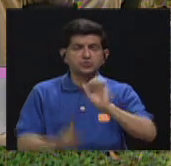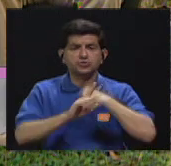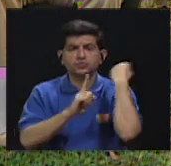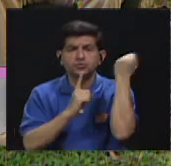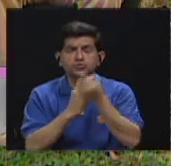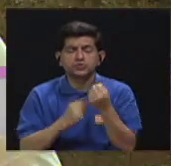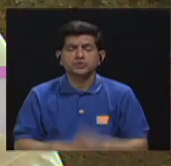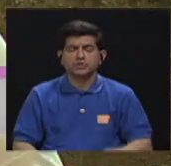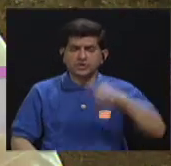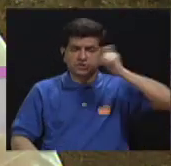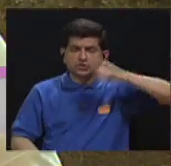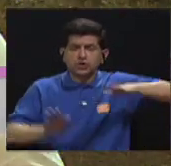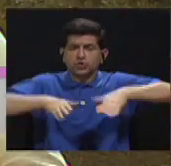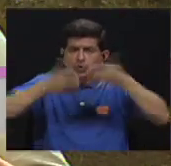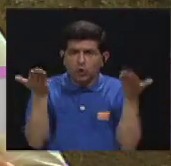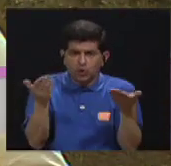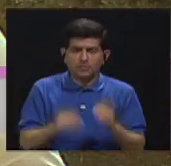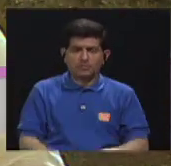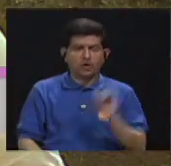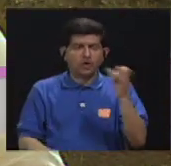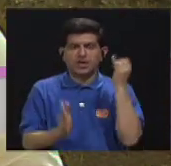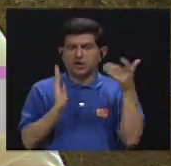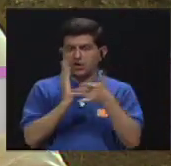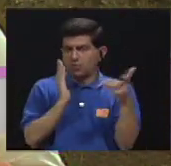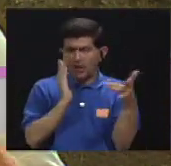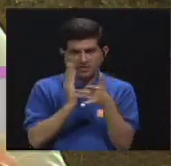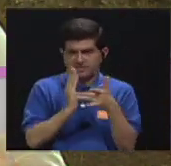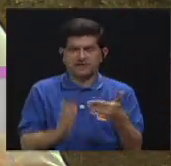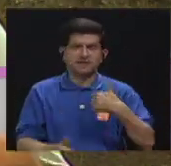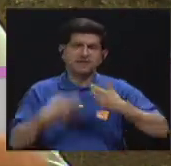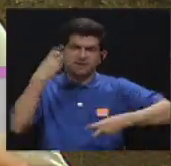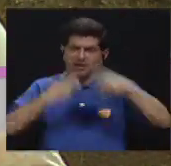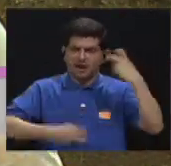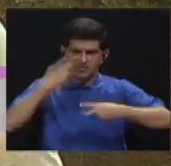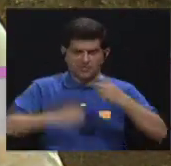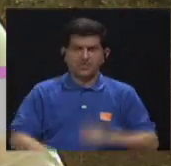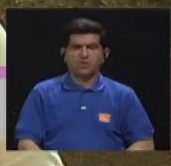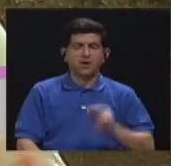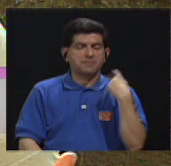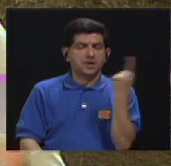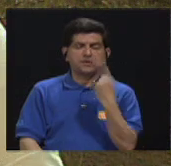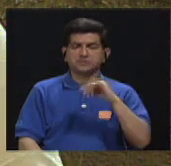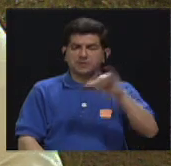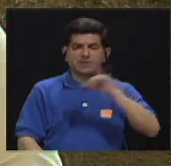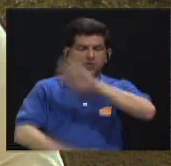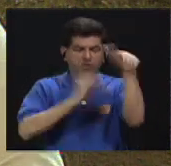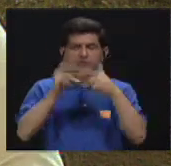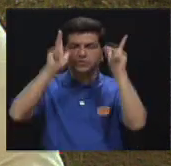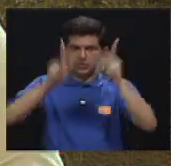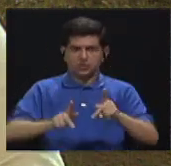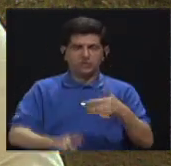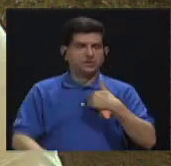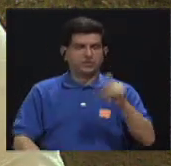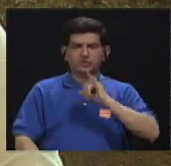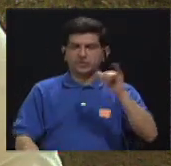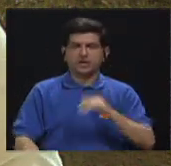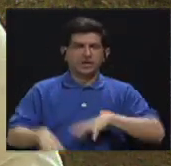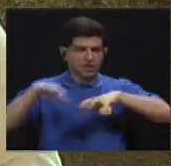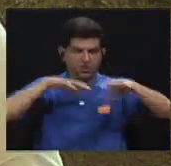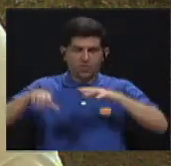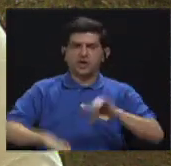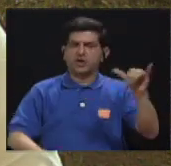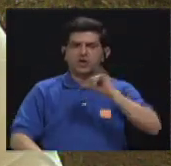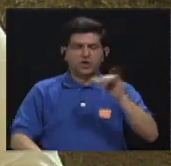del cepillado. Porque realmente una misma técnica de cepillado tiene la problemática de que no siempre es igual para todos. No siempre va a tener la misma acción ni va a